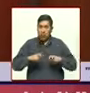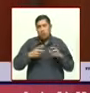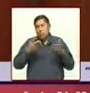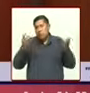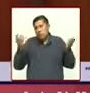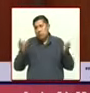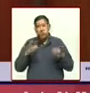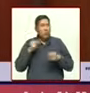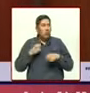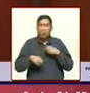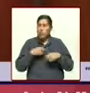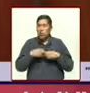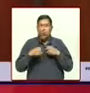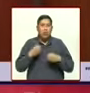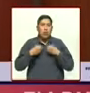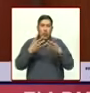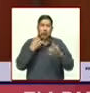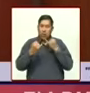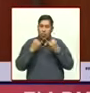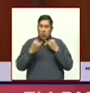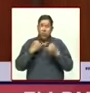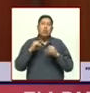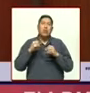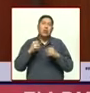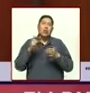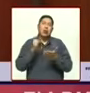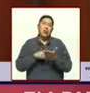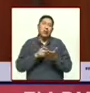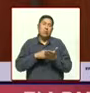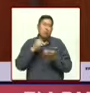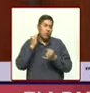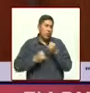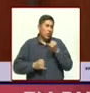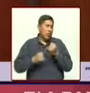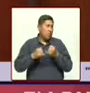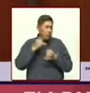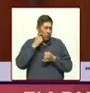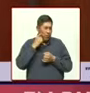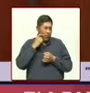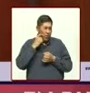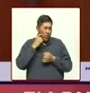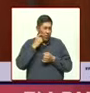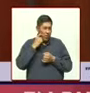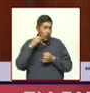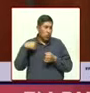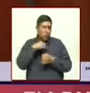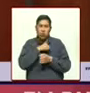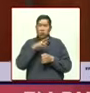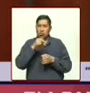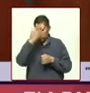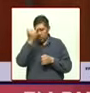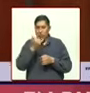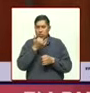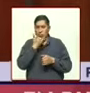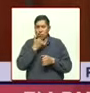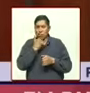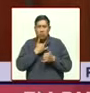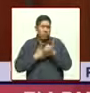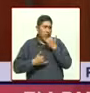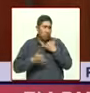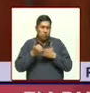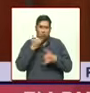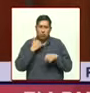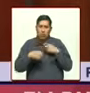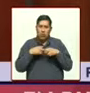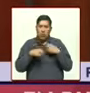entonces no hay ningún problema, se les va a dar cualquier tipo de información que requieran, porque al final, obviamente, nosotros no tendríamos por qué estar encubriendo o